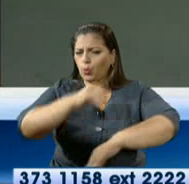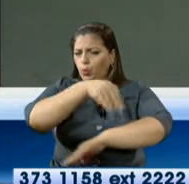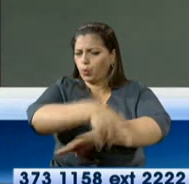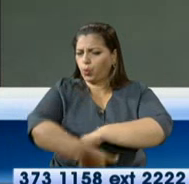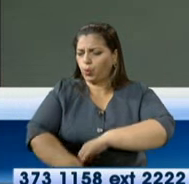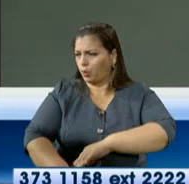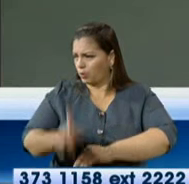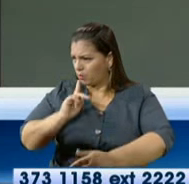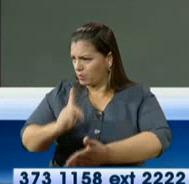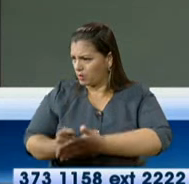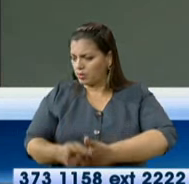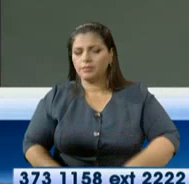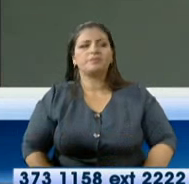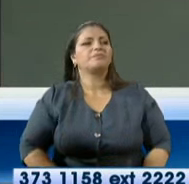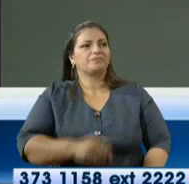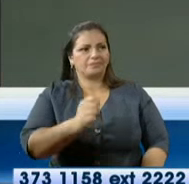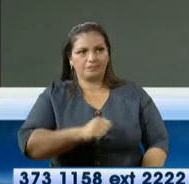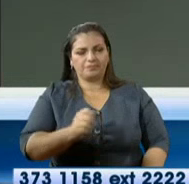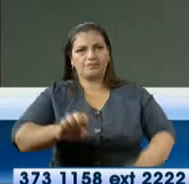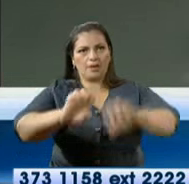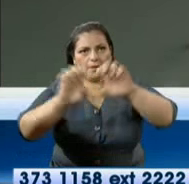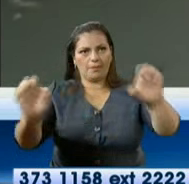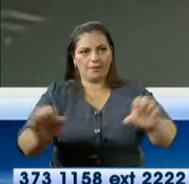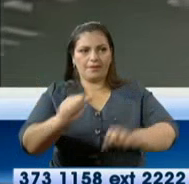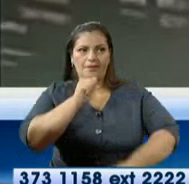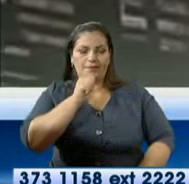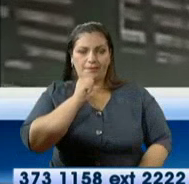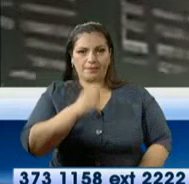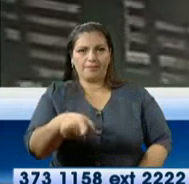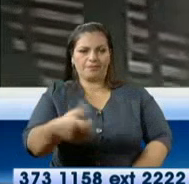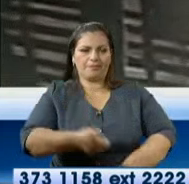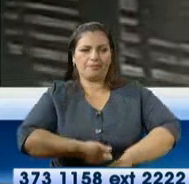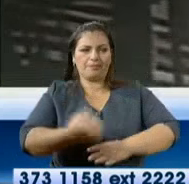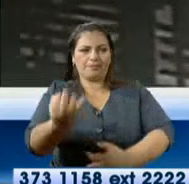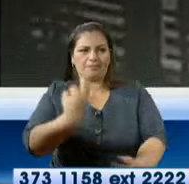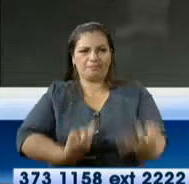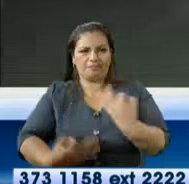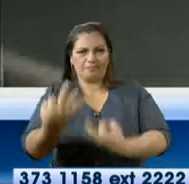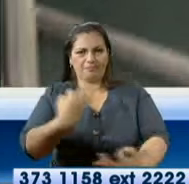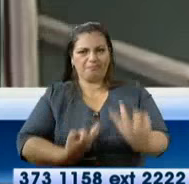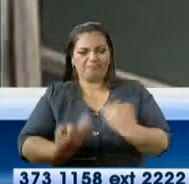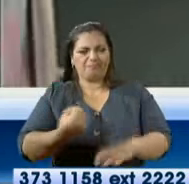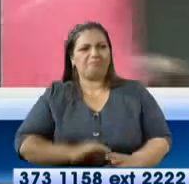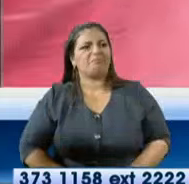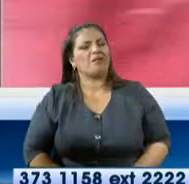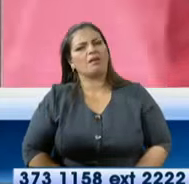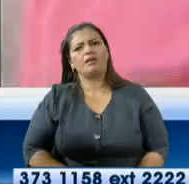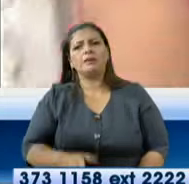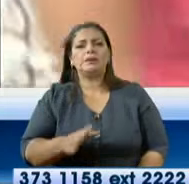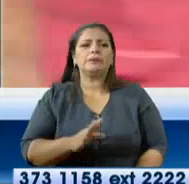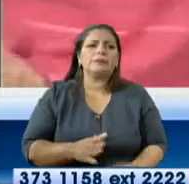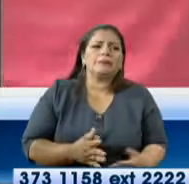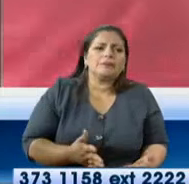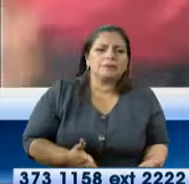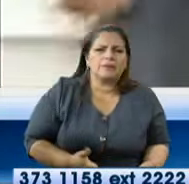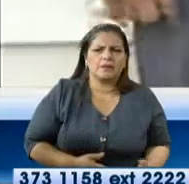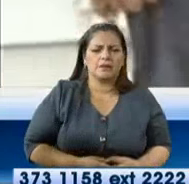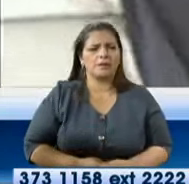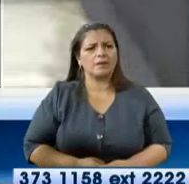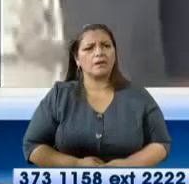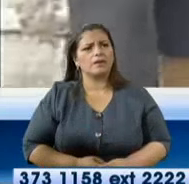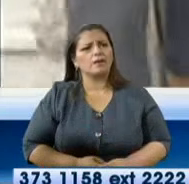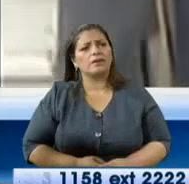de lo cual pues ellos tampoco pues no pueden meter profundamente esto. Pero nosotros cuando no había este alcantarillado, estábamos en mejores condiciones.